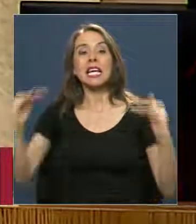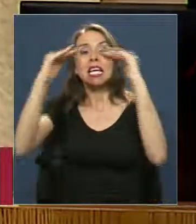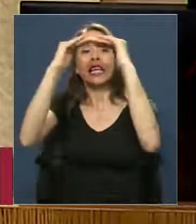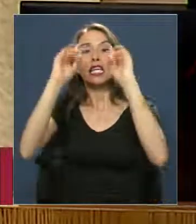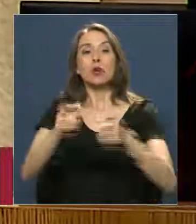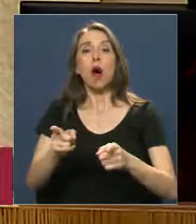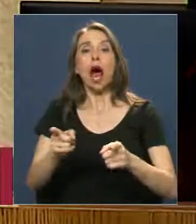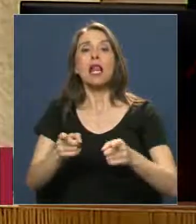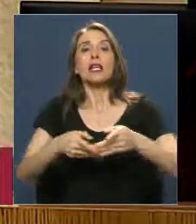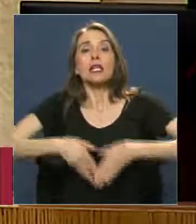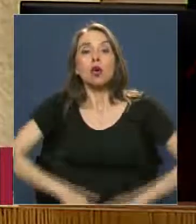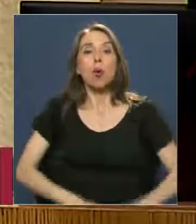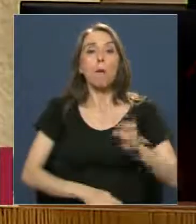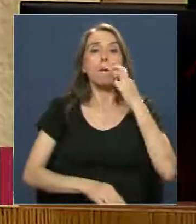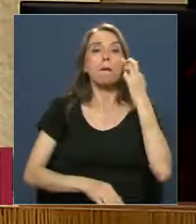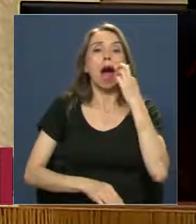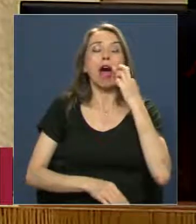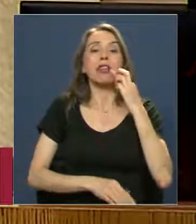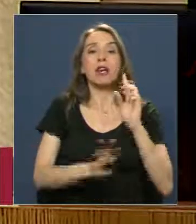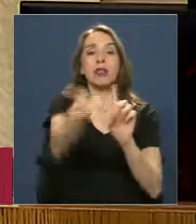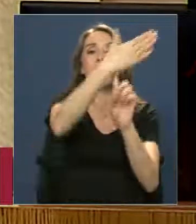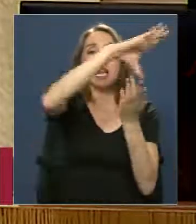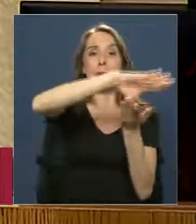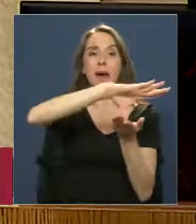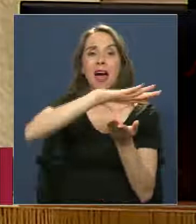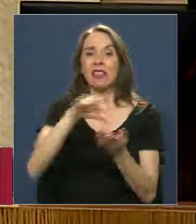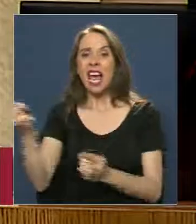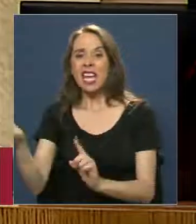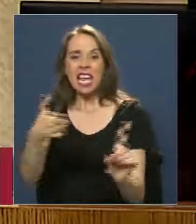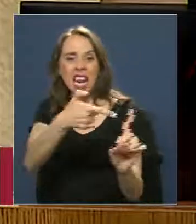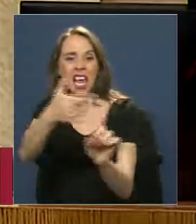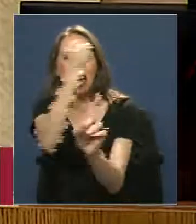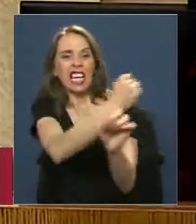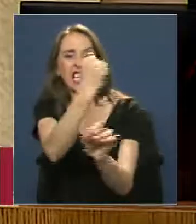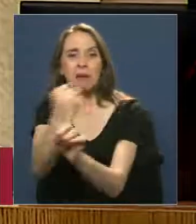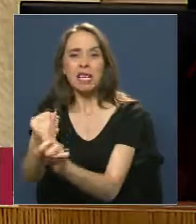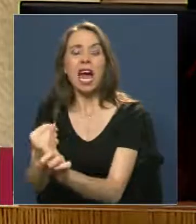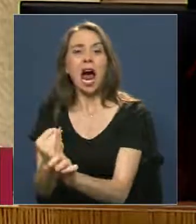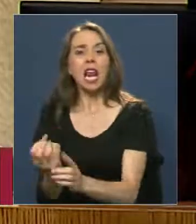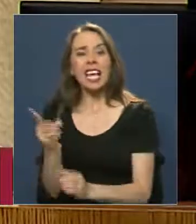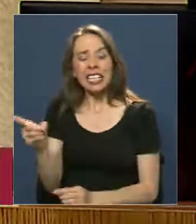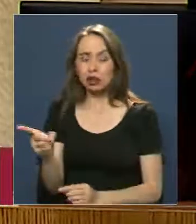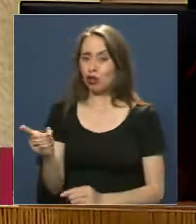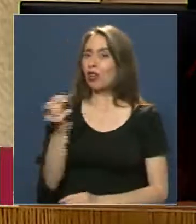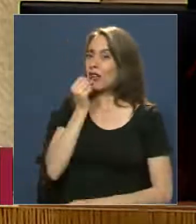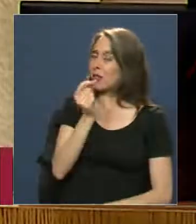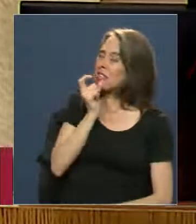un criminal. Eso también incita al odio. ¿Cómo podemos nosotros